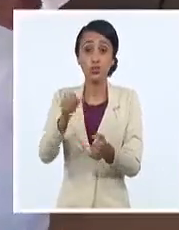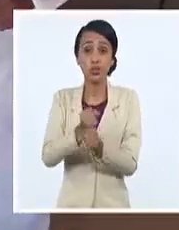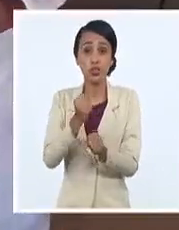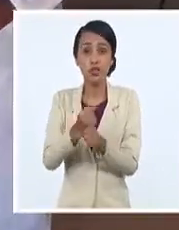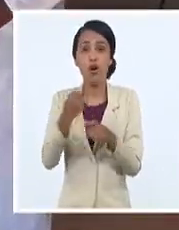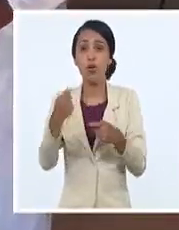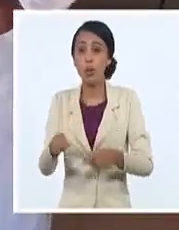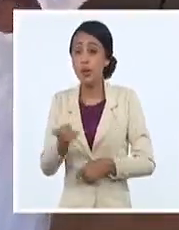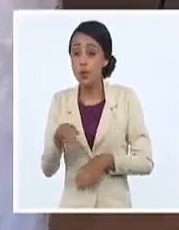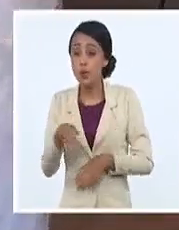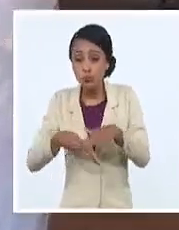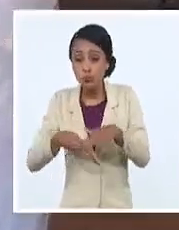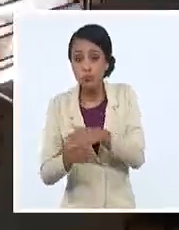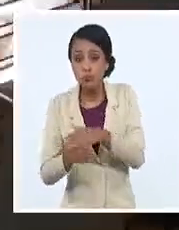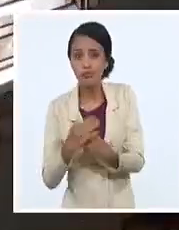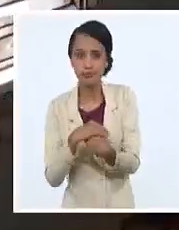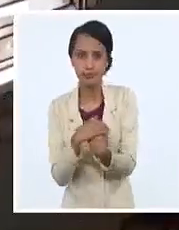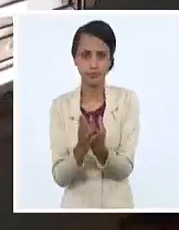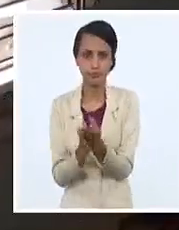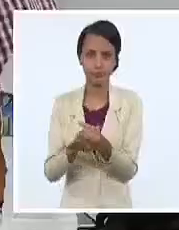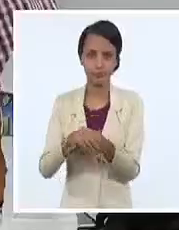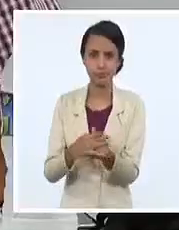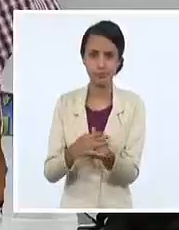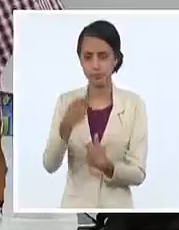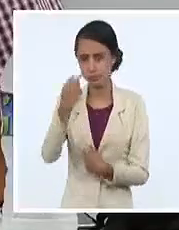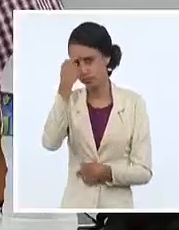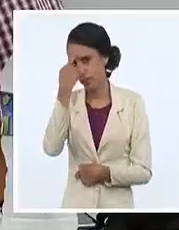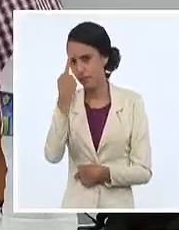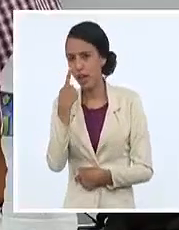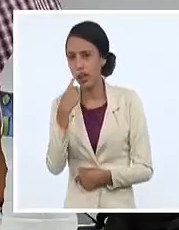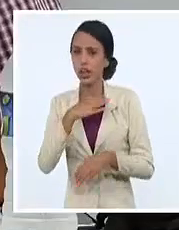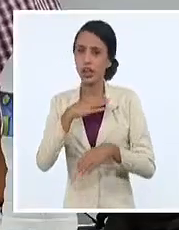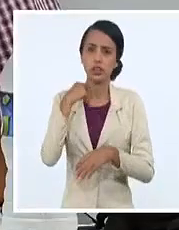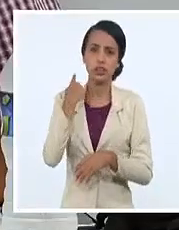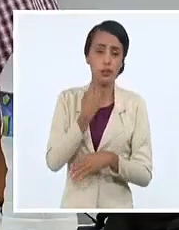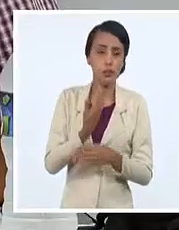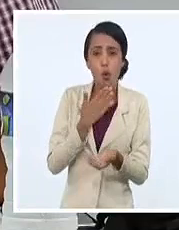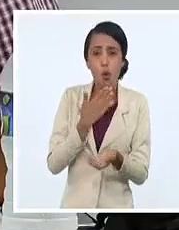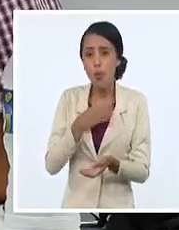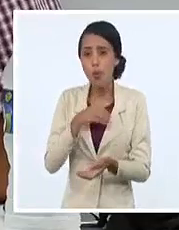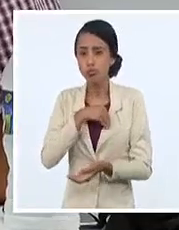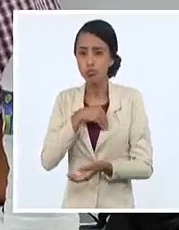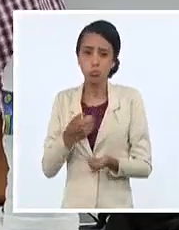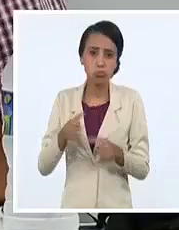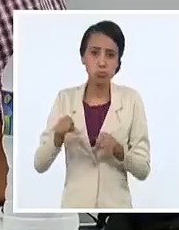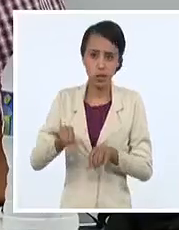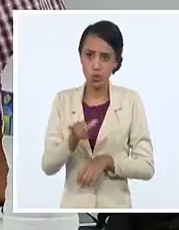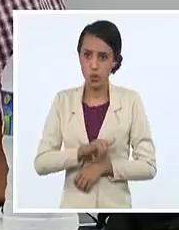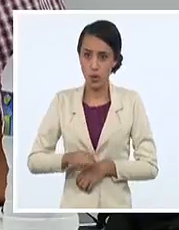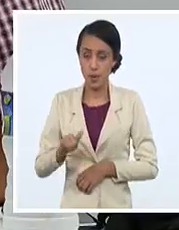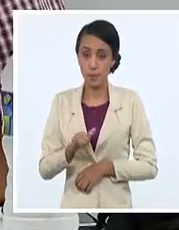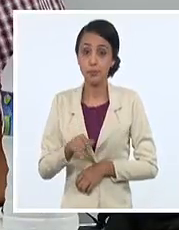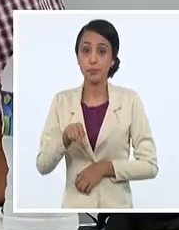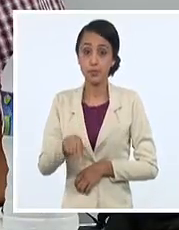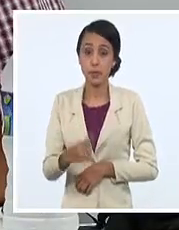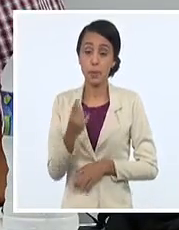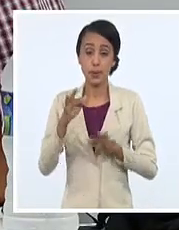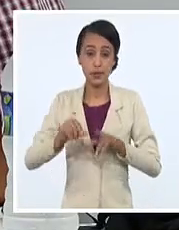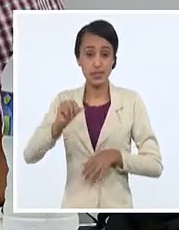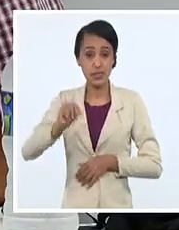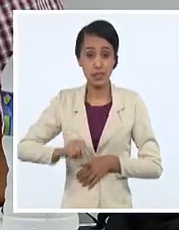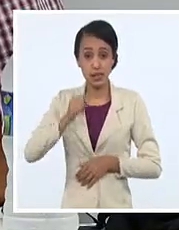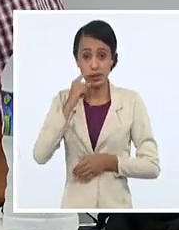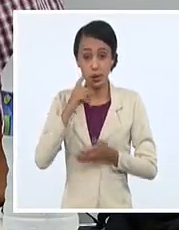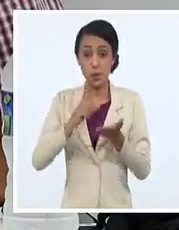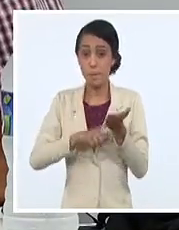visitantes. También la desinfección de superficies. El miembro del Comité Central y primer secretario del Partido Comunista de Cuba en Matanzas,